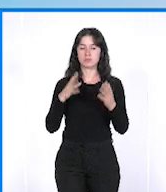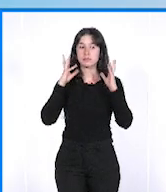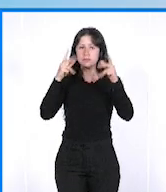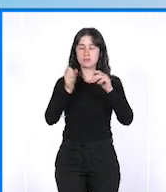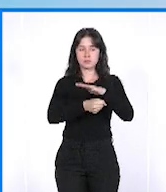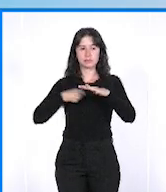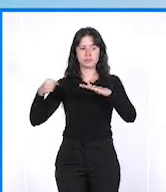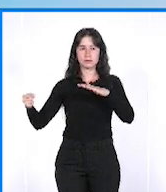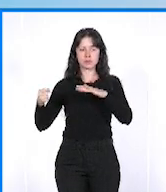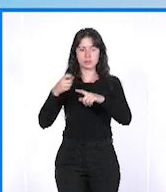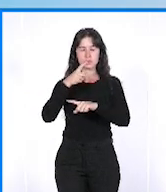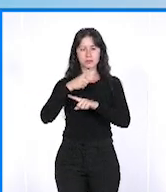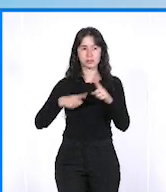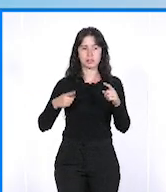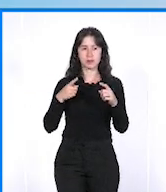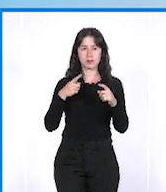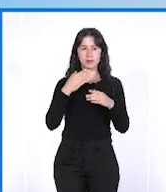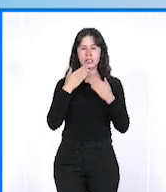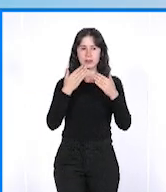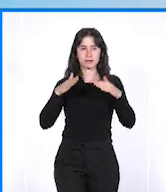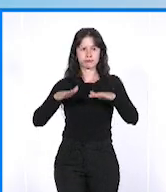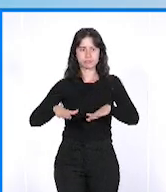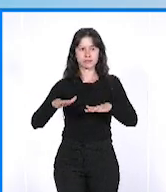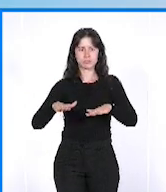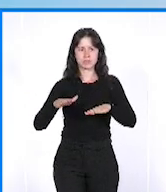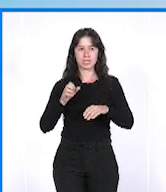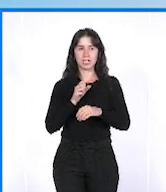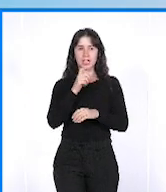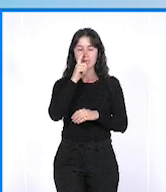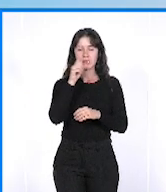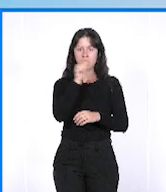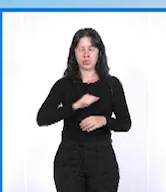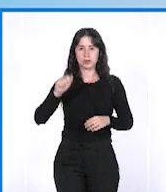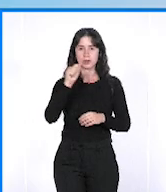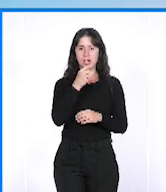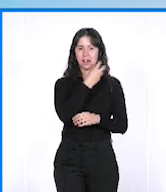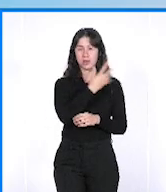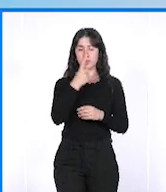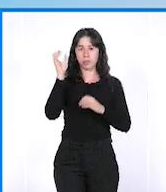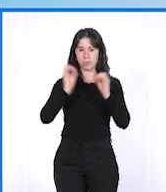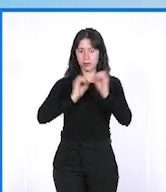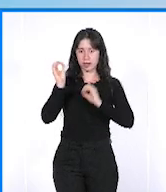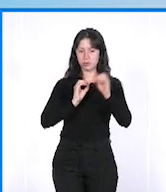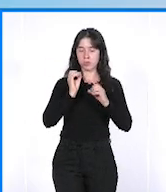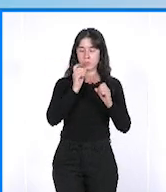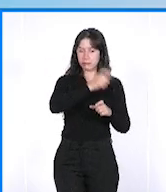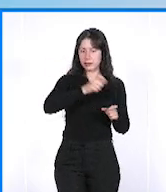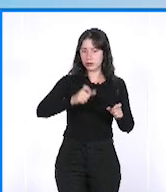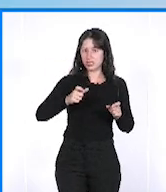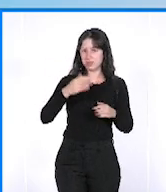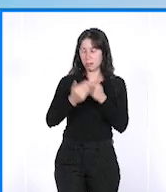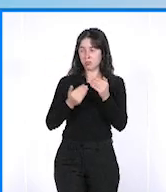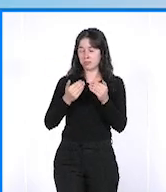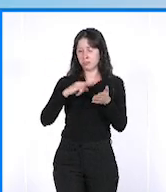eh de institucionalización y un 75 por de las personas que han transitado a las viviendas del proyecto presentan